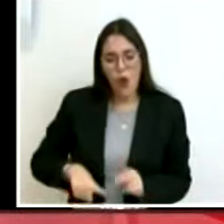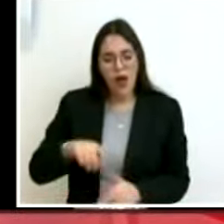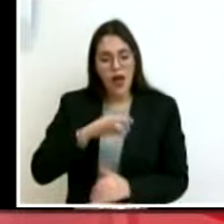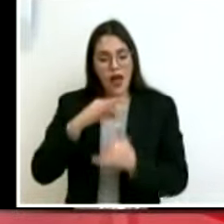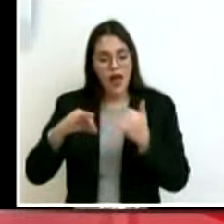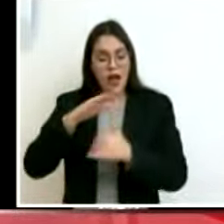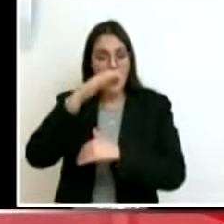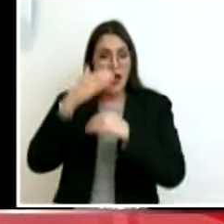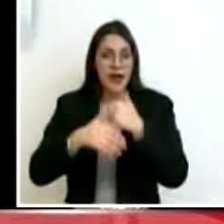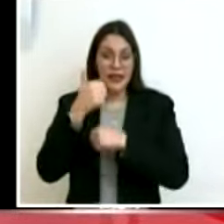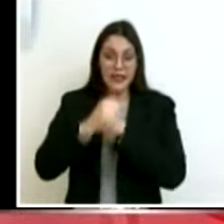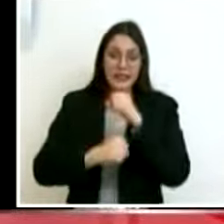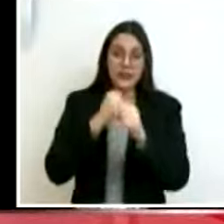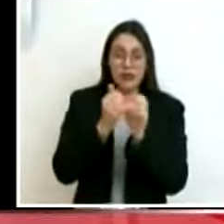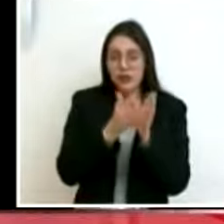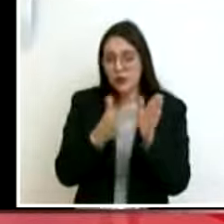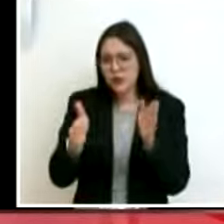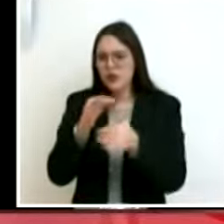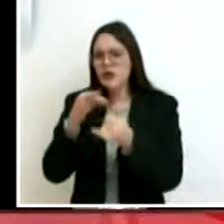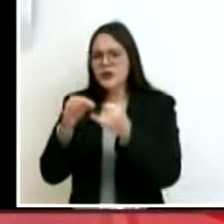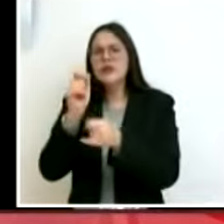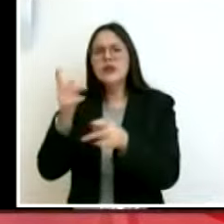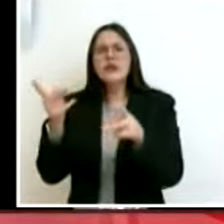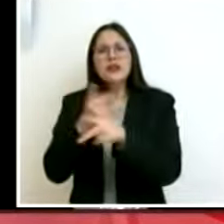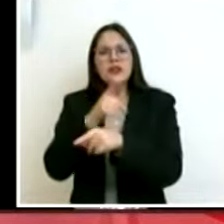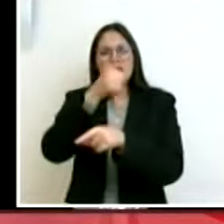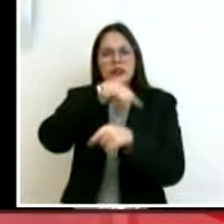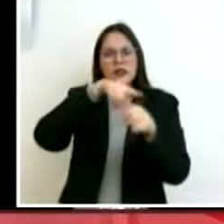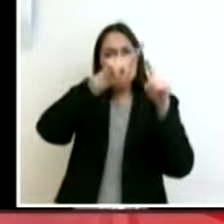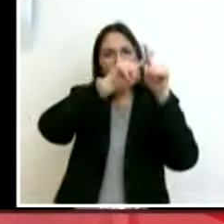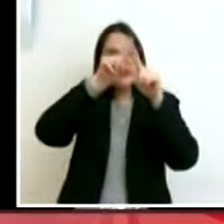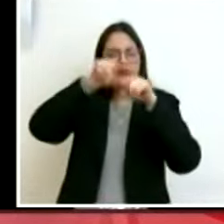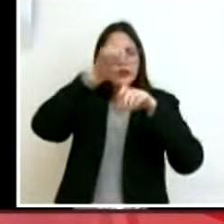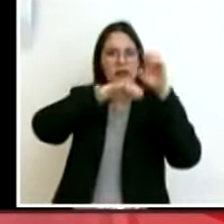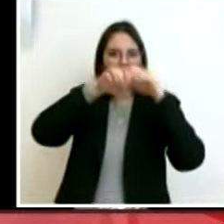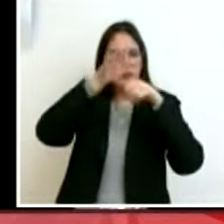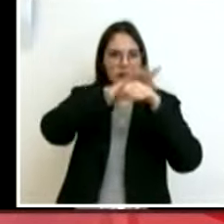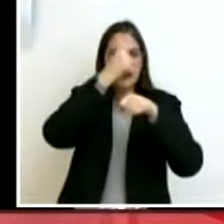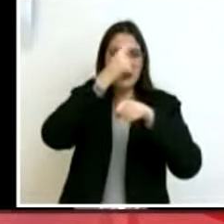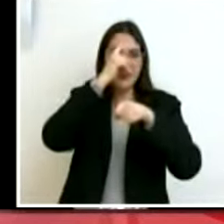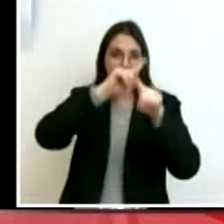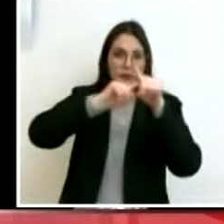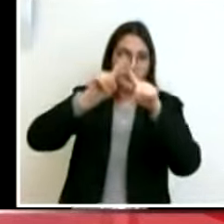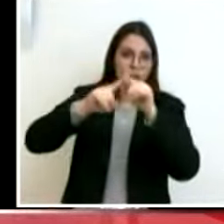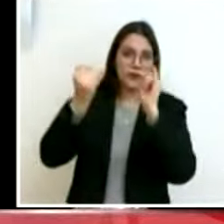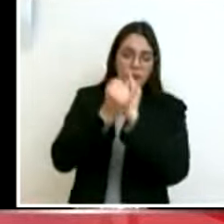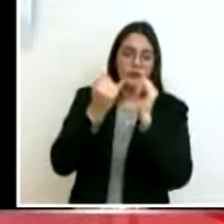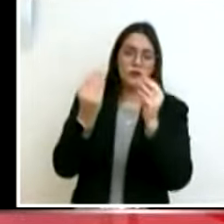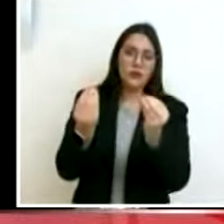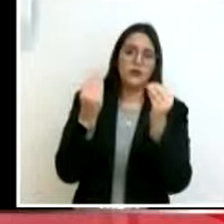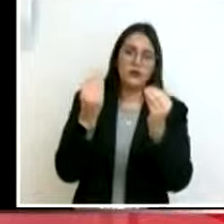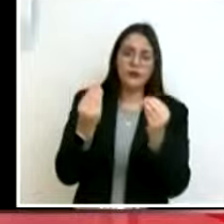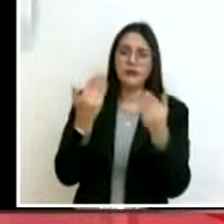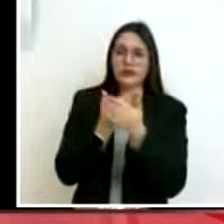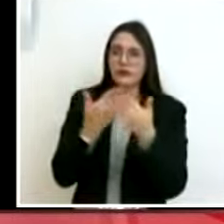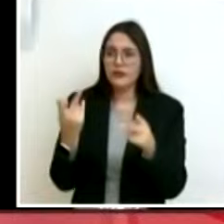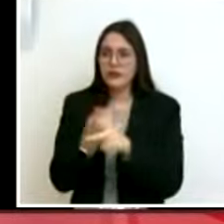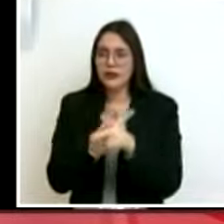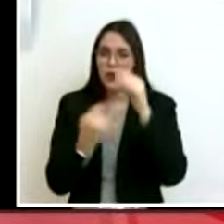pasados y van a encontrar. ¿Por qué? Porque los empresarios así son muy cautos, pero además